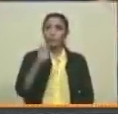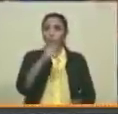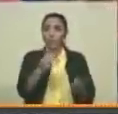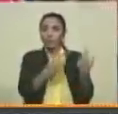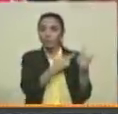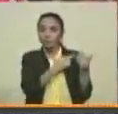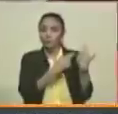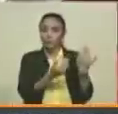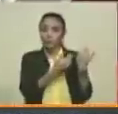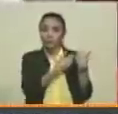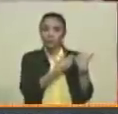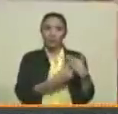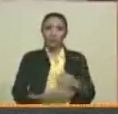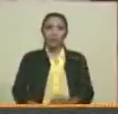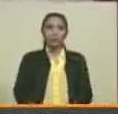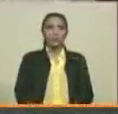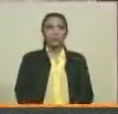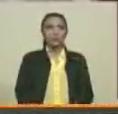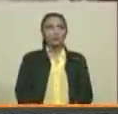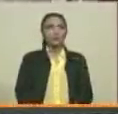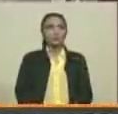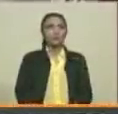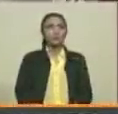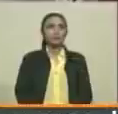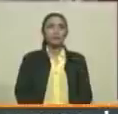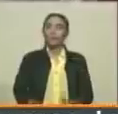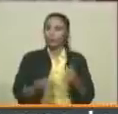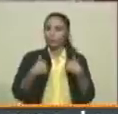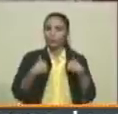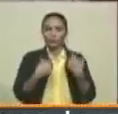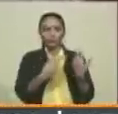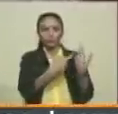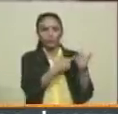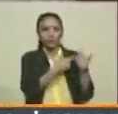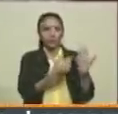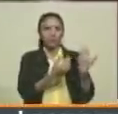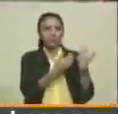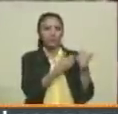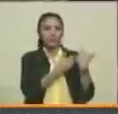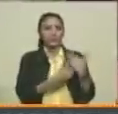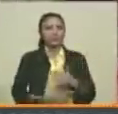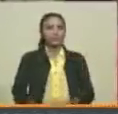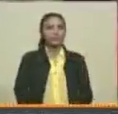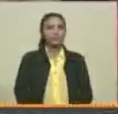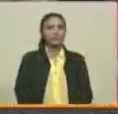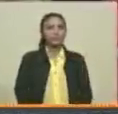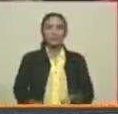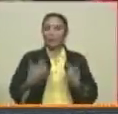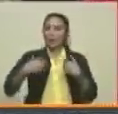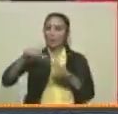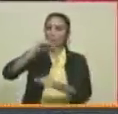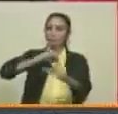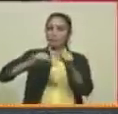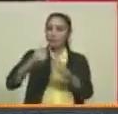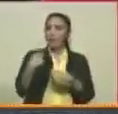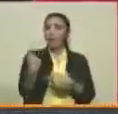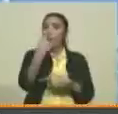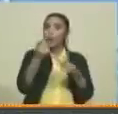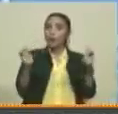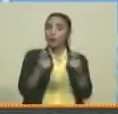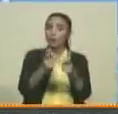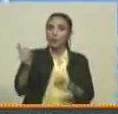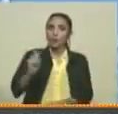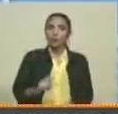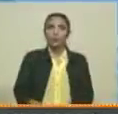comprometen conmigo? Sí. Yo me comprometo con ustedes. Por eso, manque sea una reunión